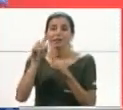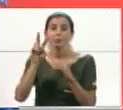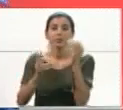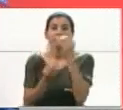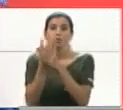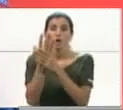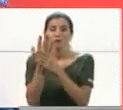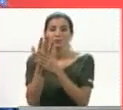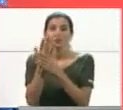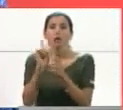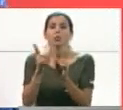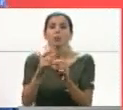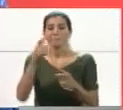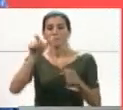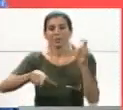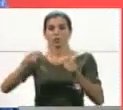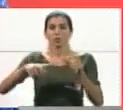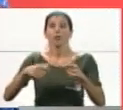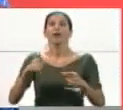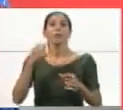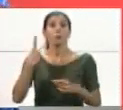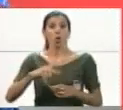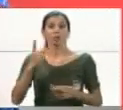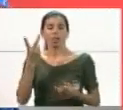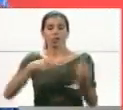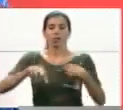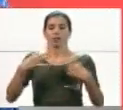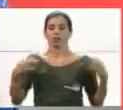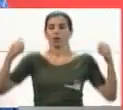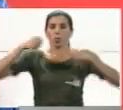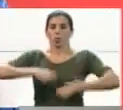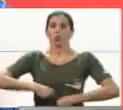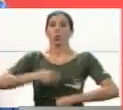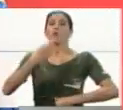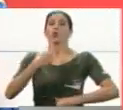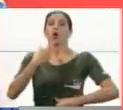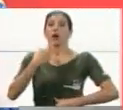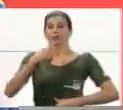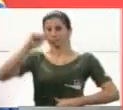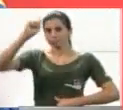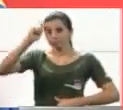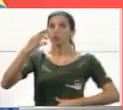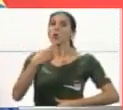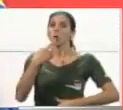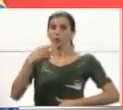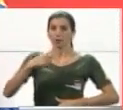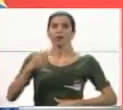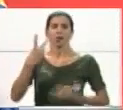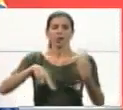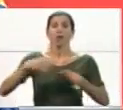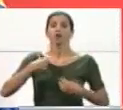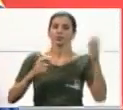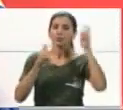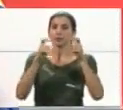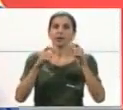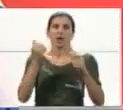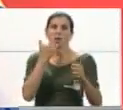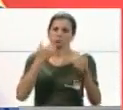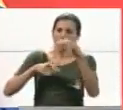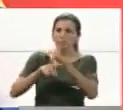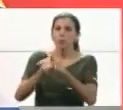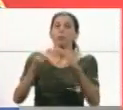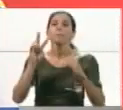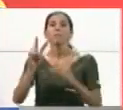Popular portando franelas rojas del PSUV. Una vez en el lugar se quitarán las franelas e intentarán ingresar por la fuerza a las instalaciones del